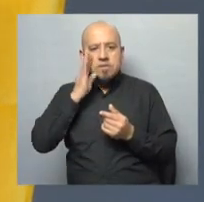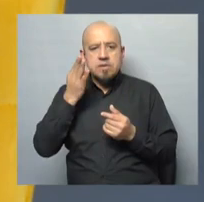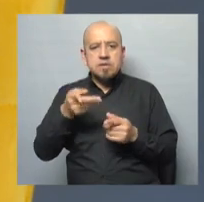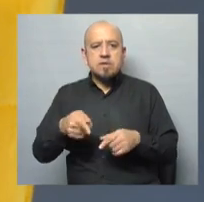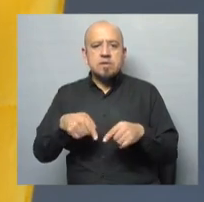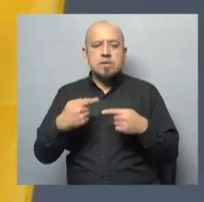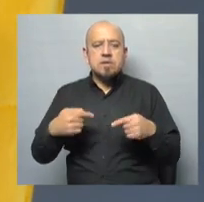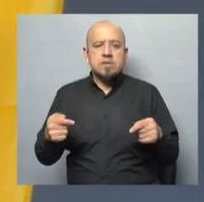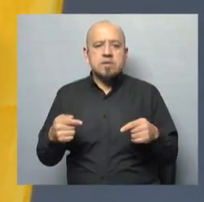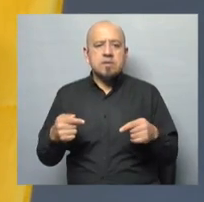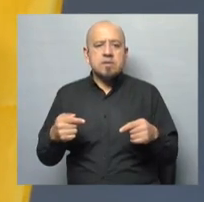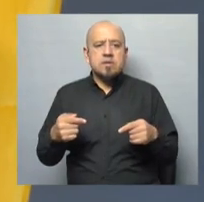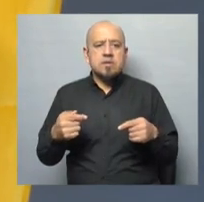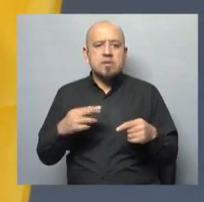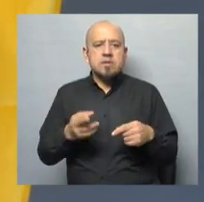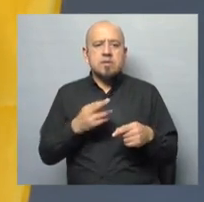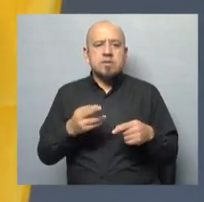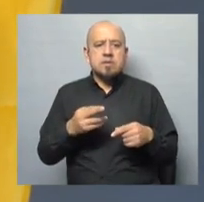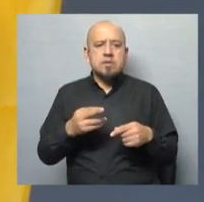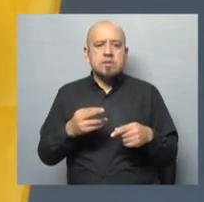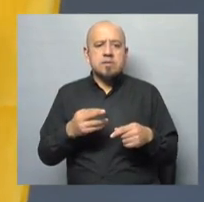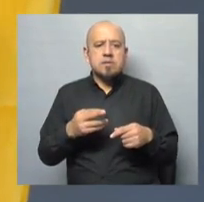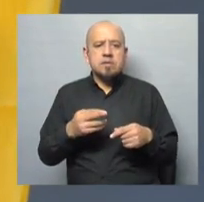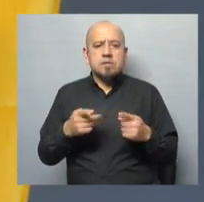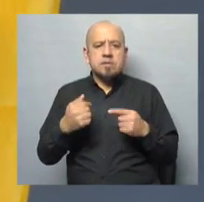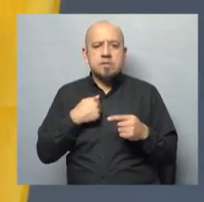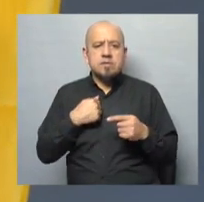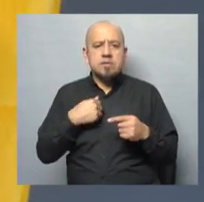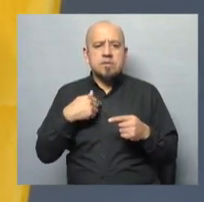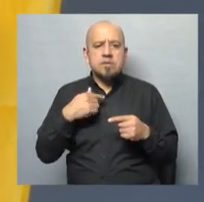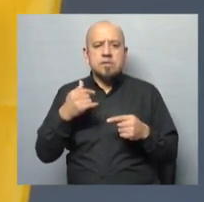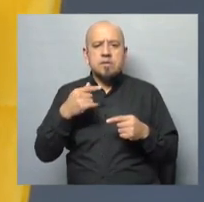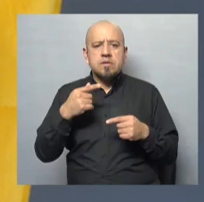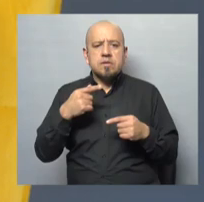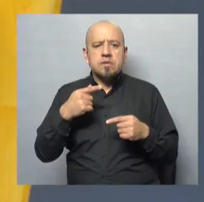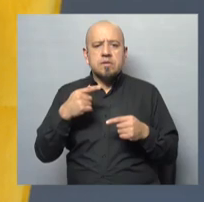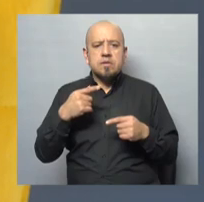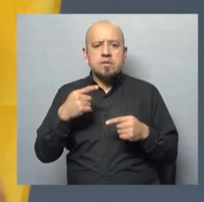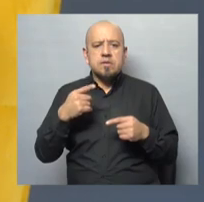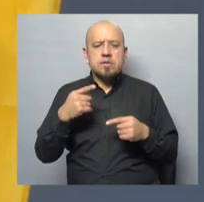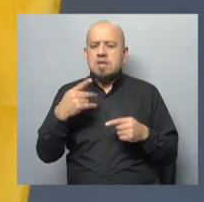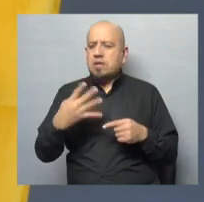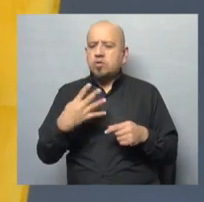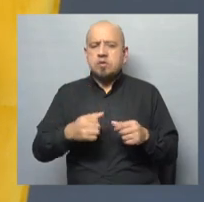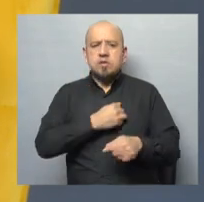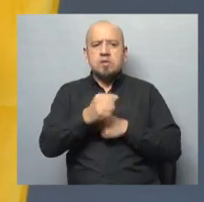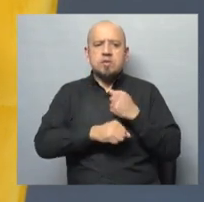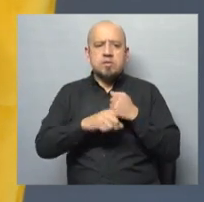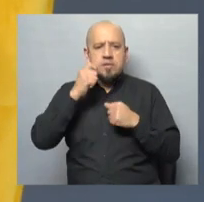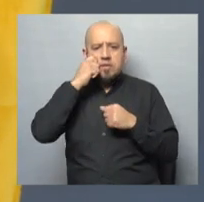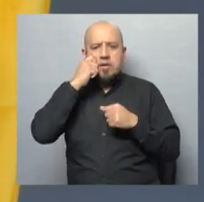de cosas raro 14 encontré uno que yo tenía 14 años con un recorte del mira utilice porque estaba haciendo estos